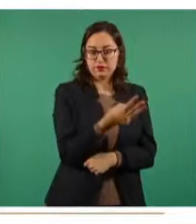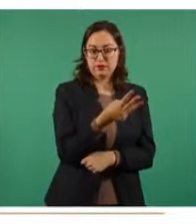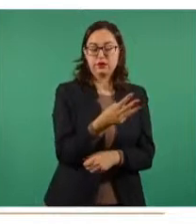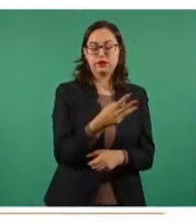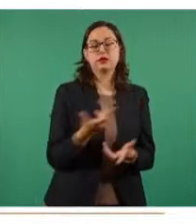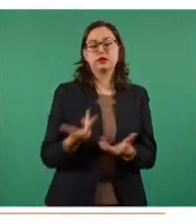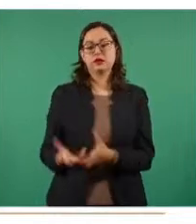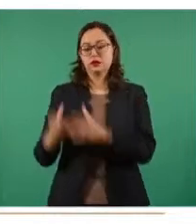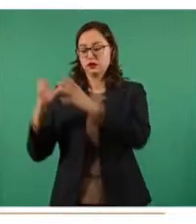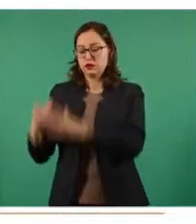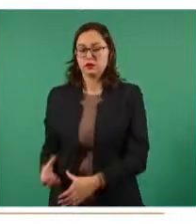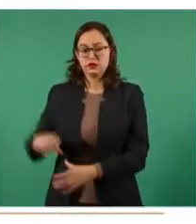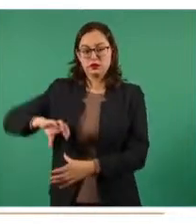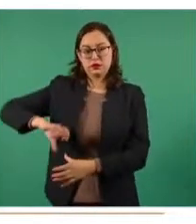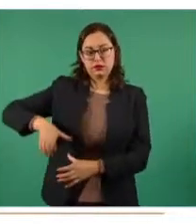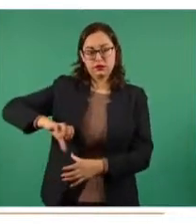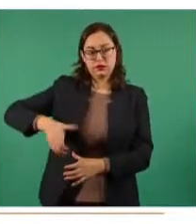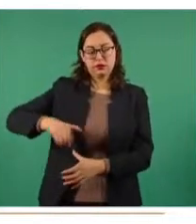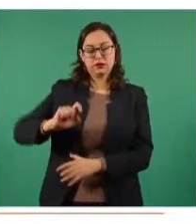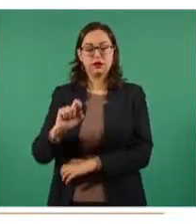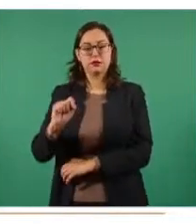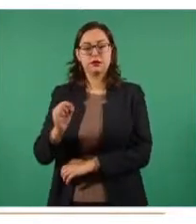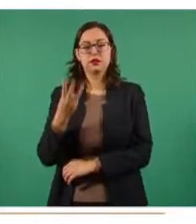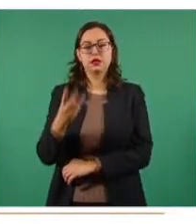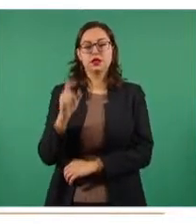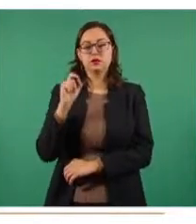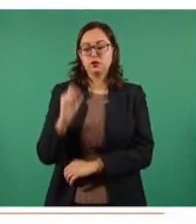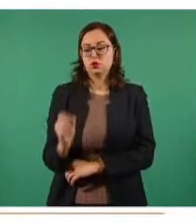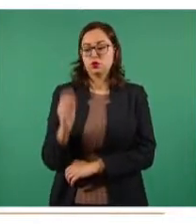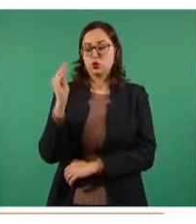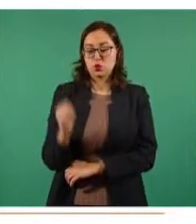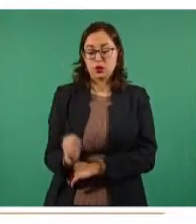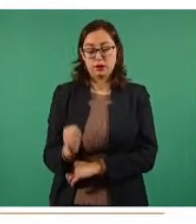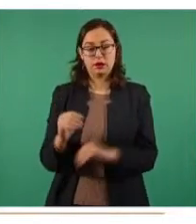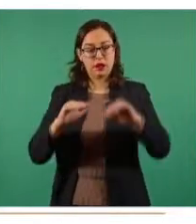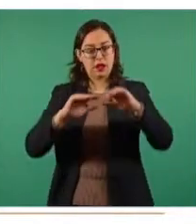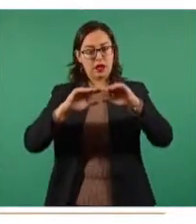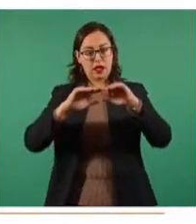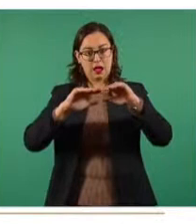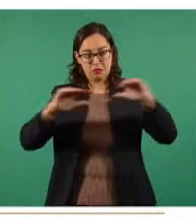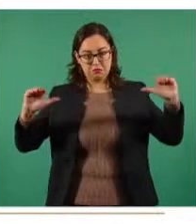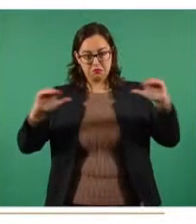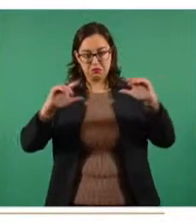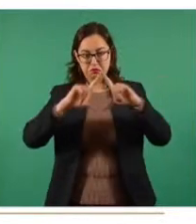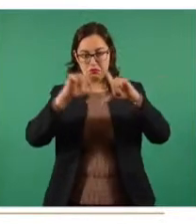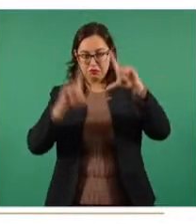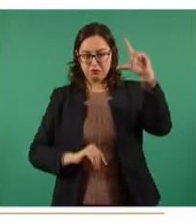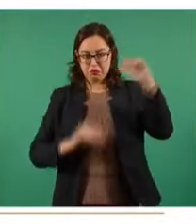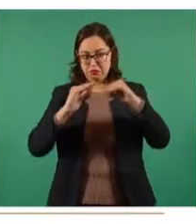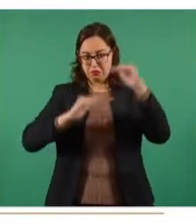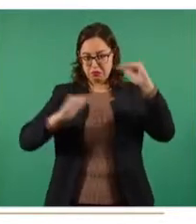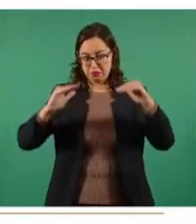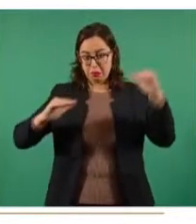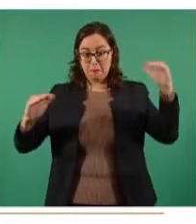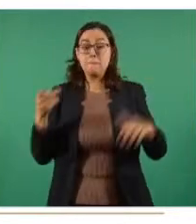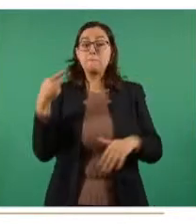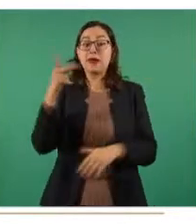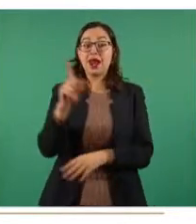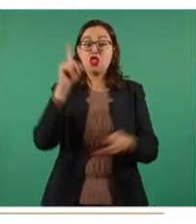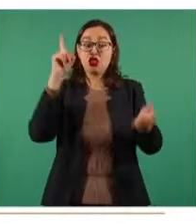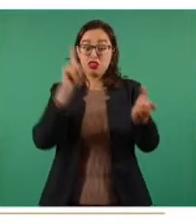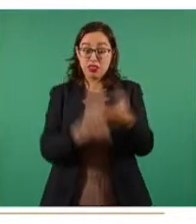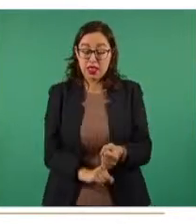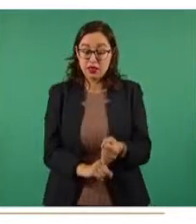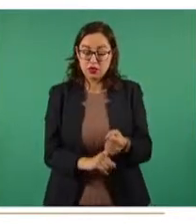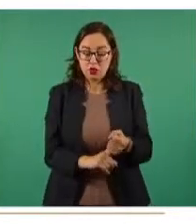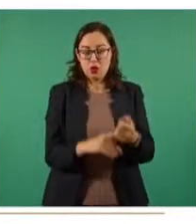para el caso de los cilindros de gas recuerden este es el promedio nacional hay 145 precios